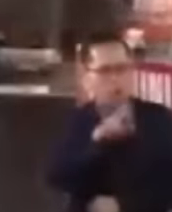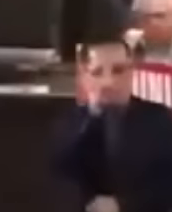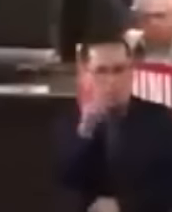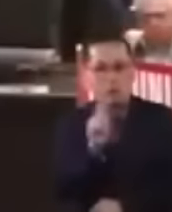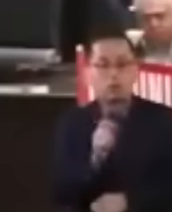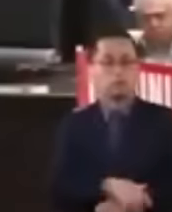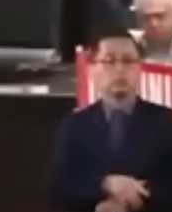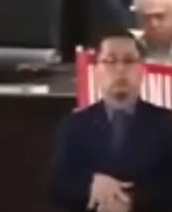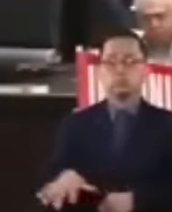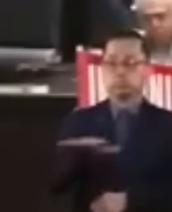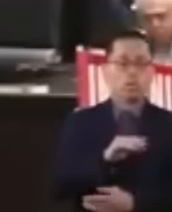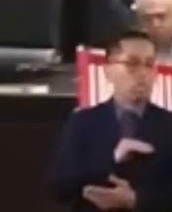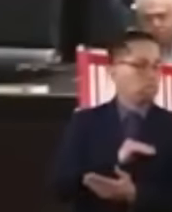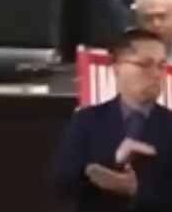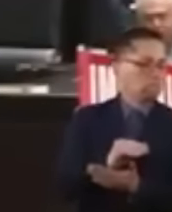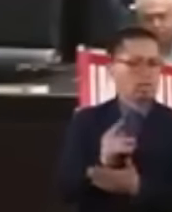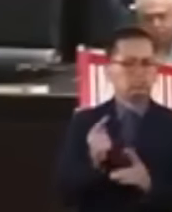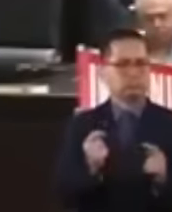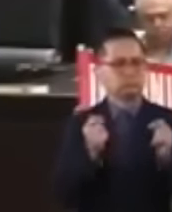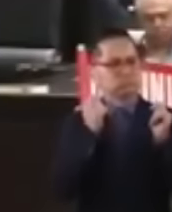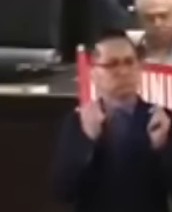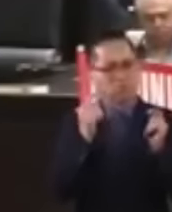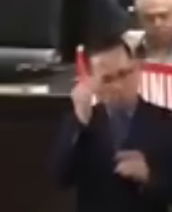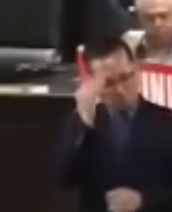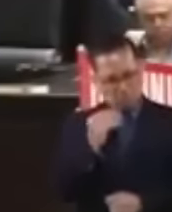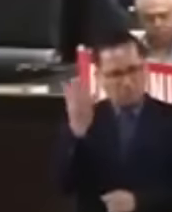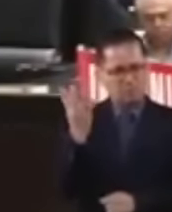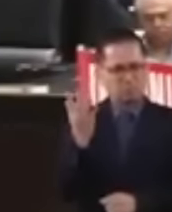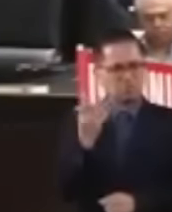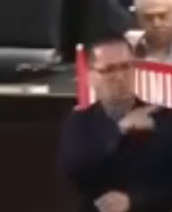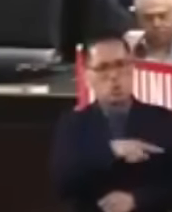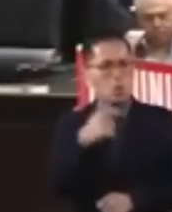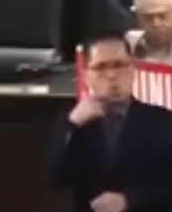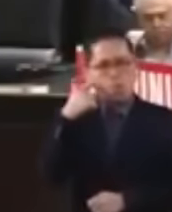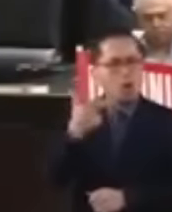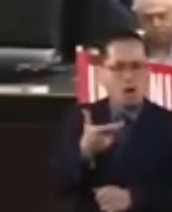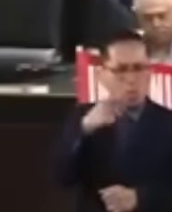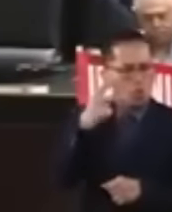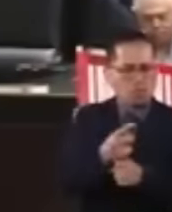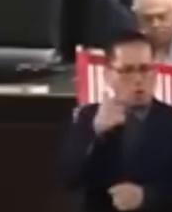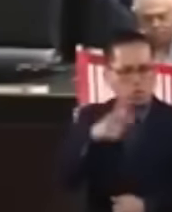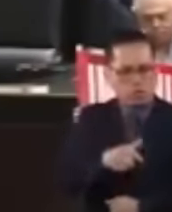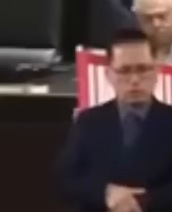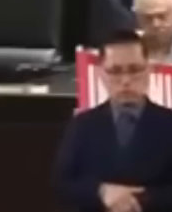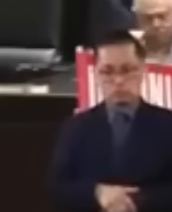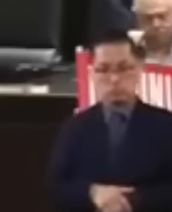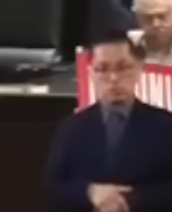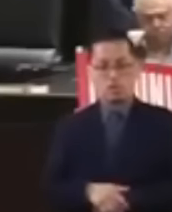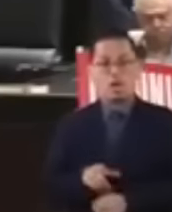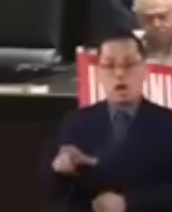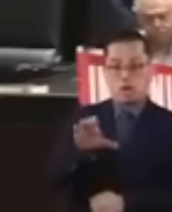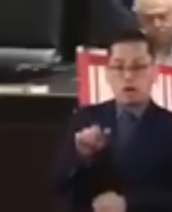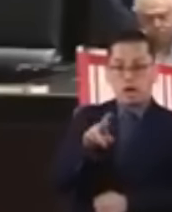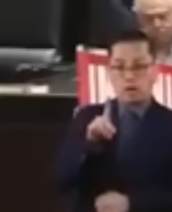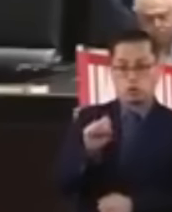olvido y es la falta de voluntad. Morena es responsable de lo que sucedió a Carlos